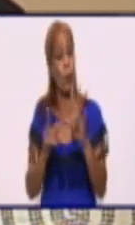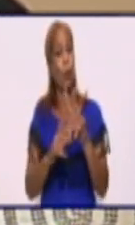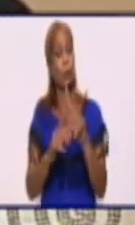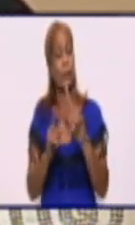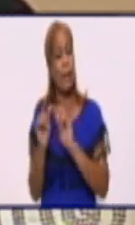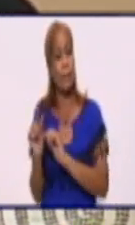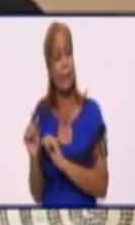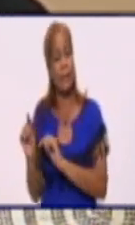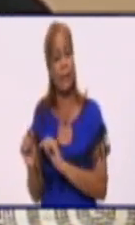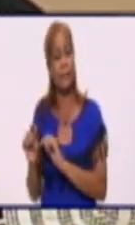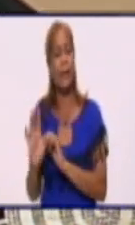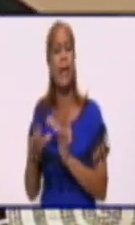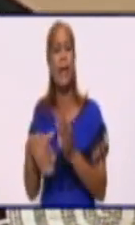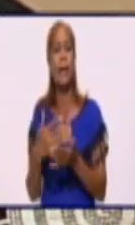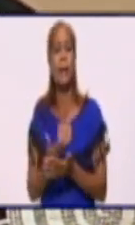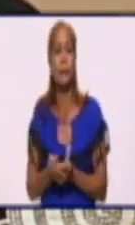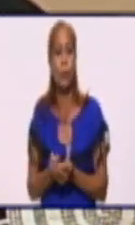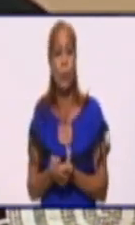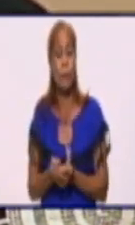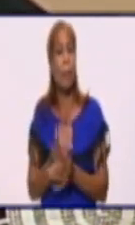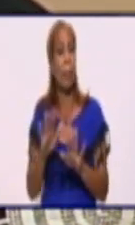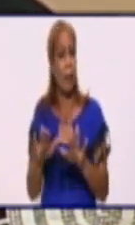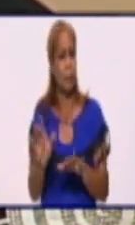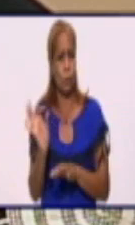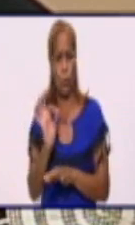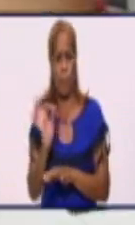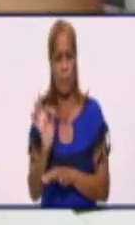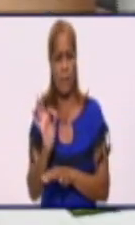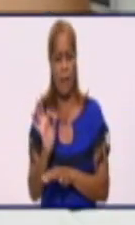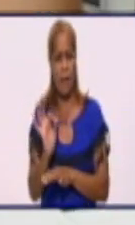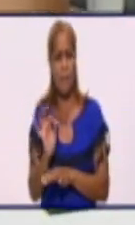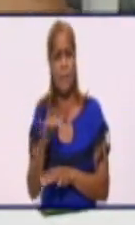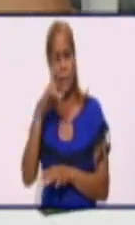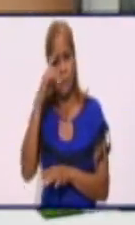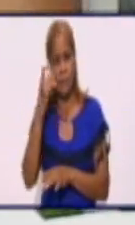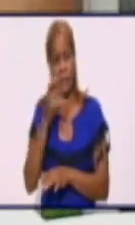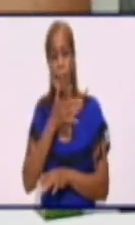lo de si se parece a alguien. No, es a mí.